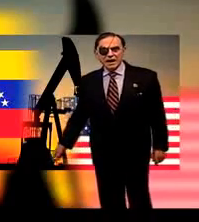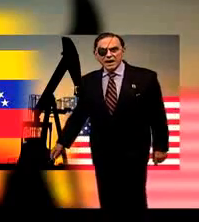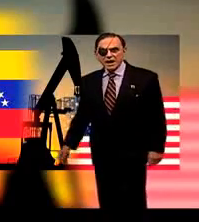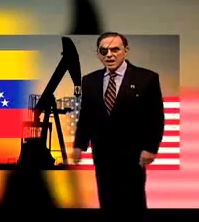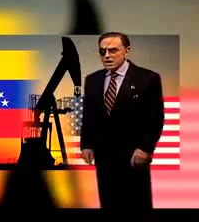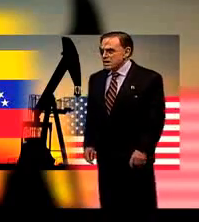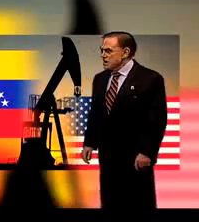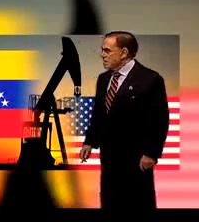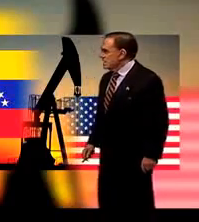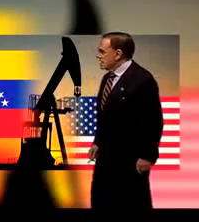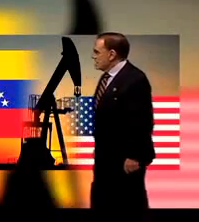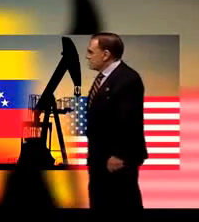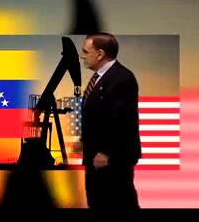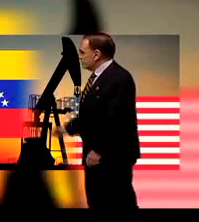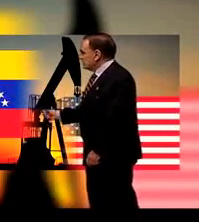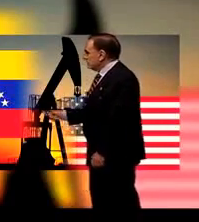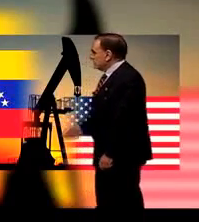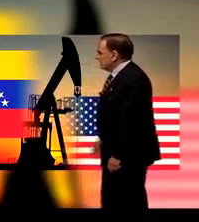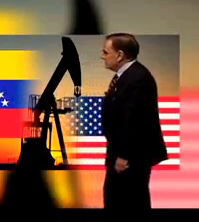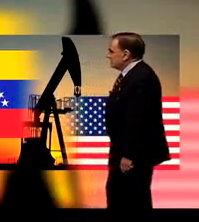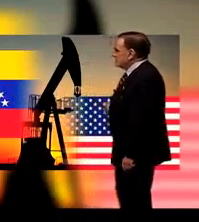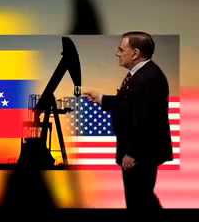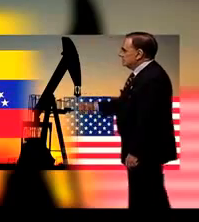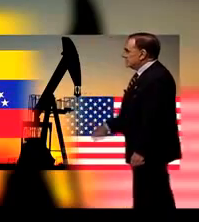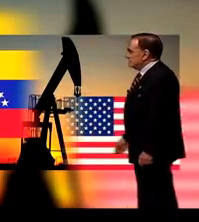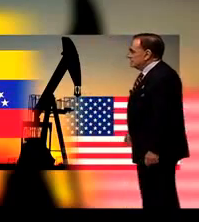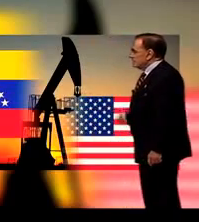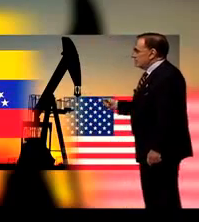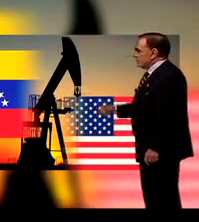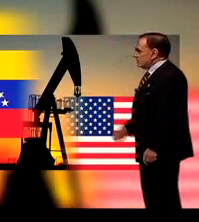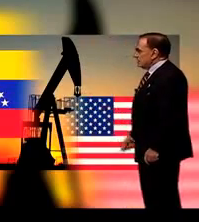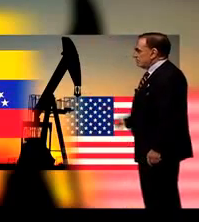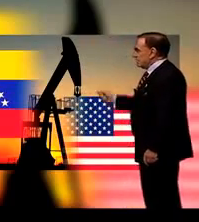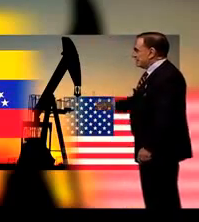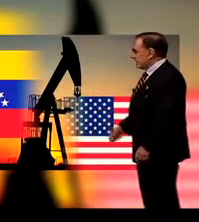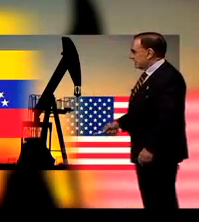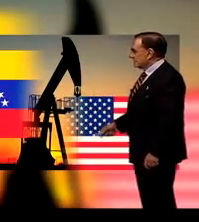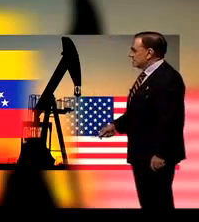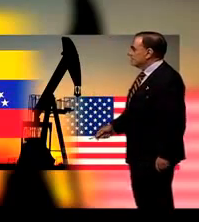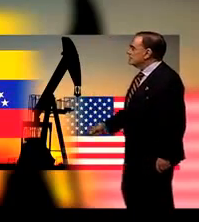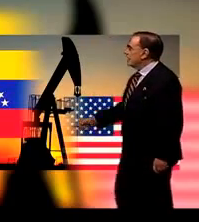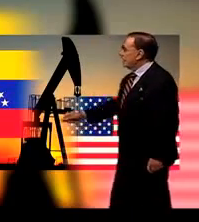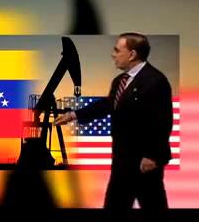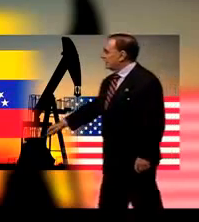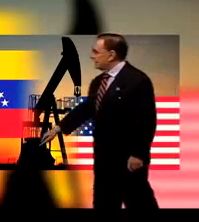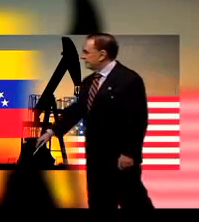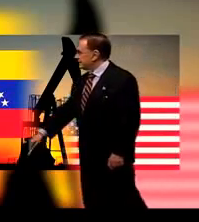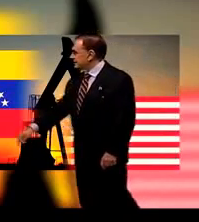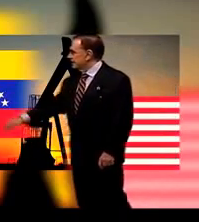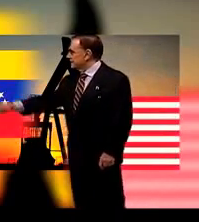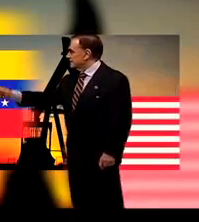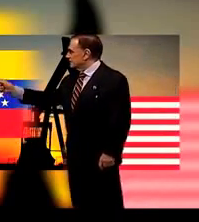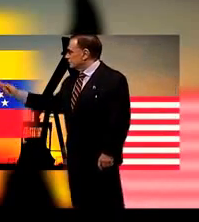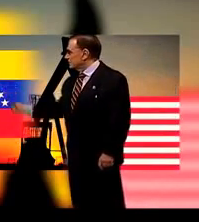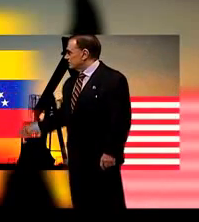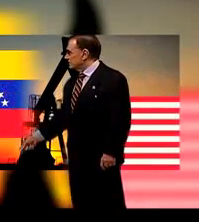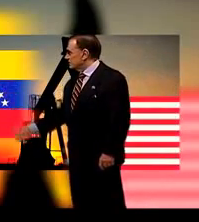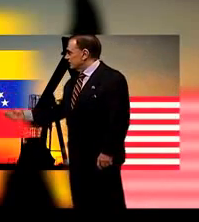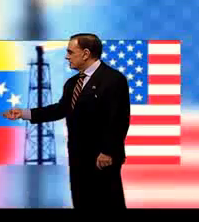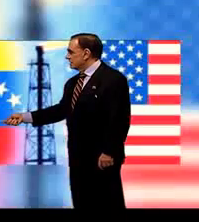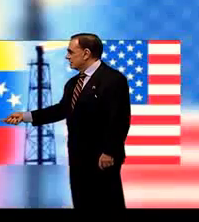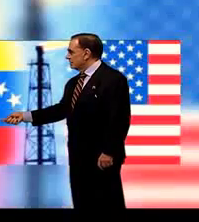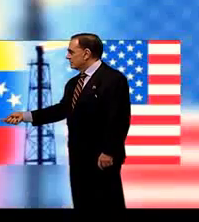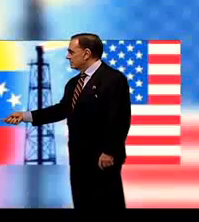a los de esta bandera para venir a piratear en esta área de esta soberana